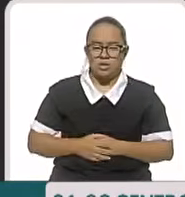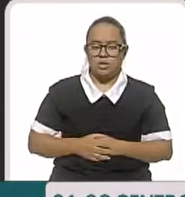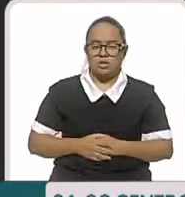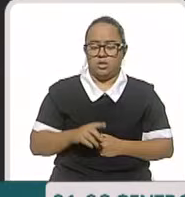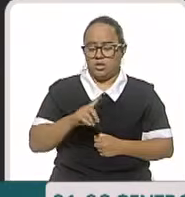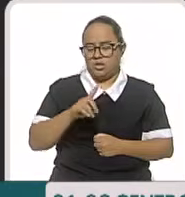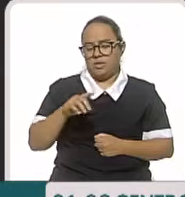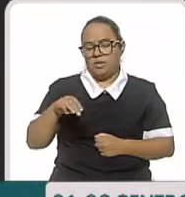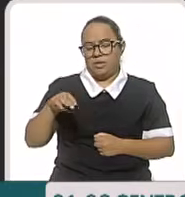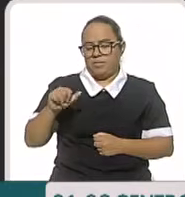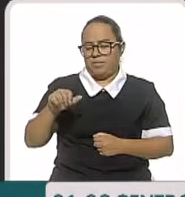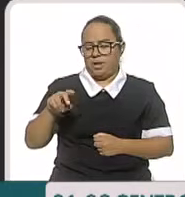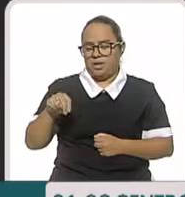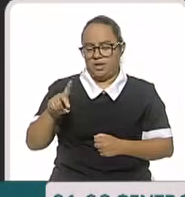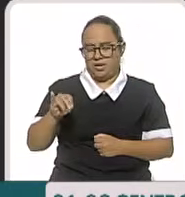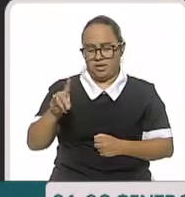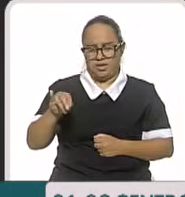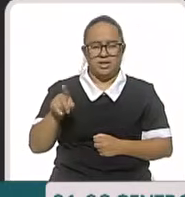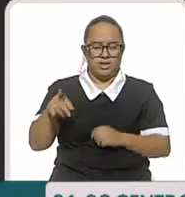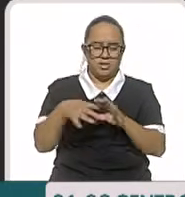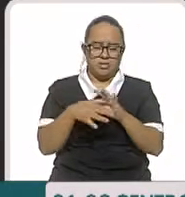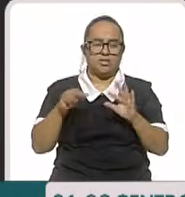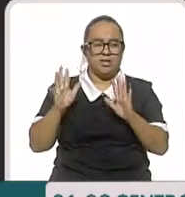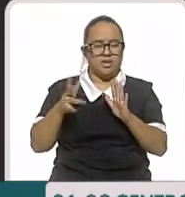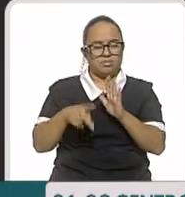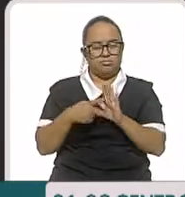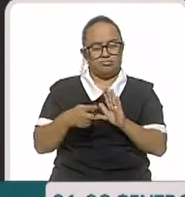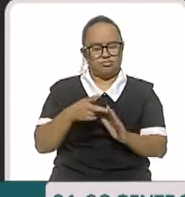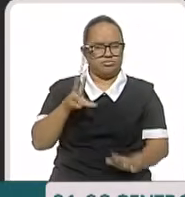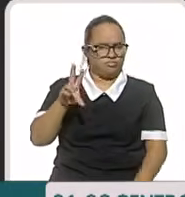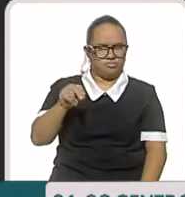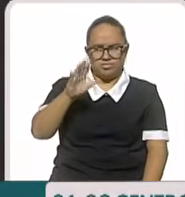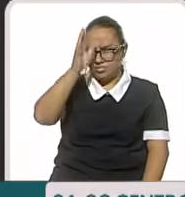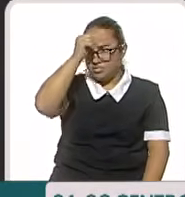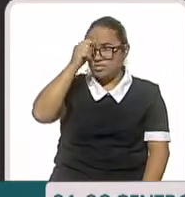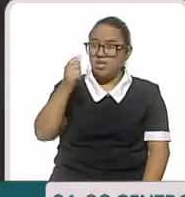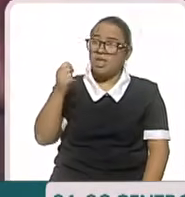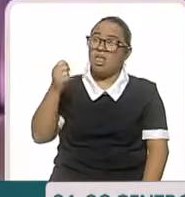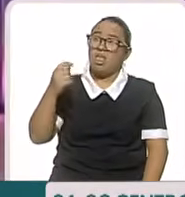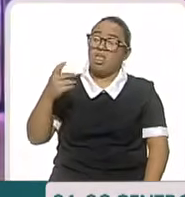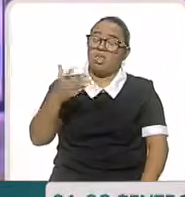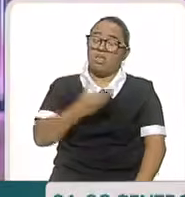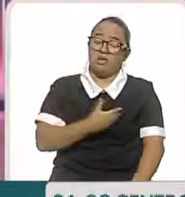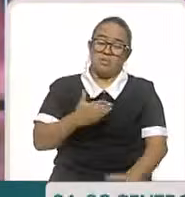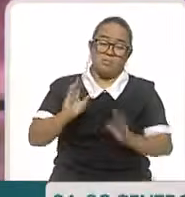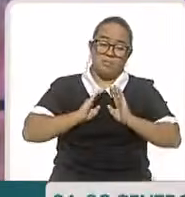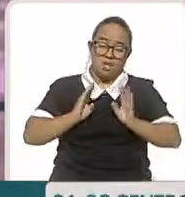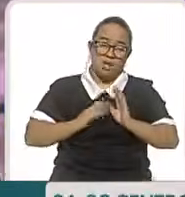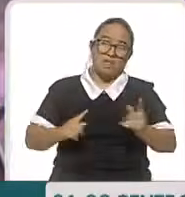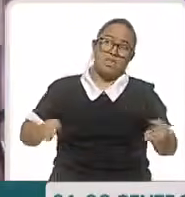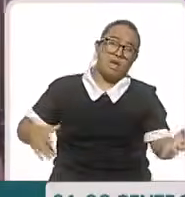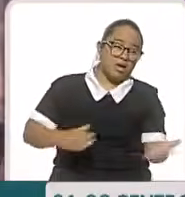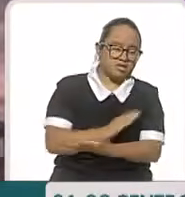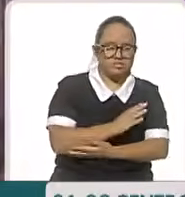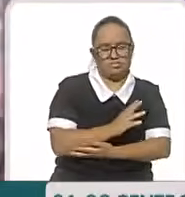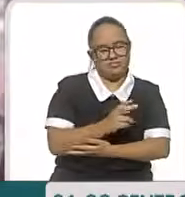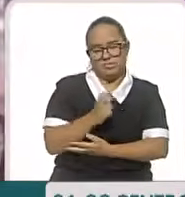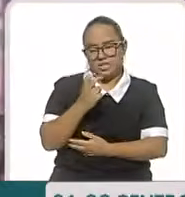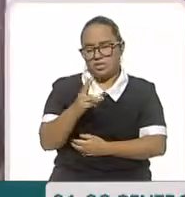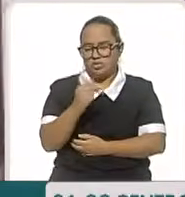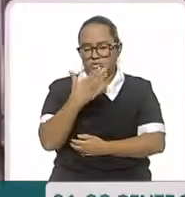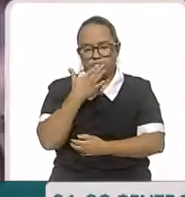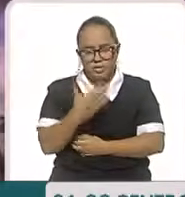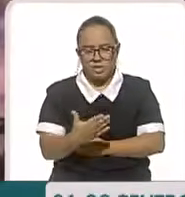es muy consecuente con lo que él ha establecido en contra, pues, de la intervención militar en algunos países y sobre las acciones que se